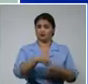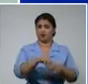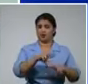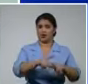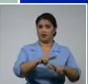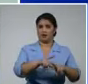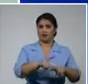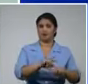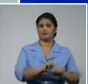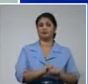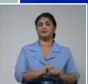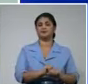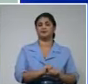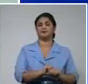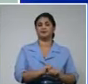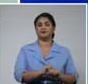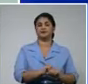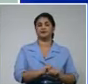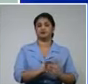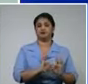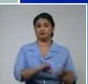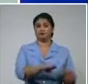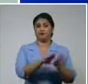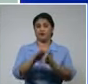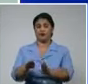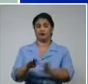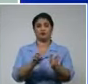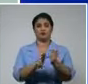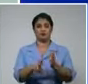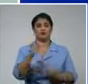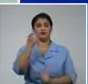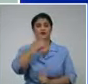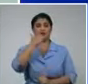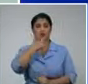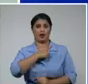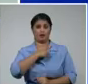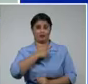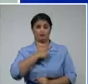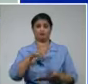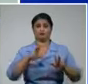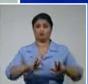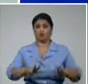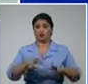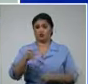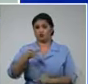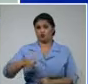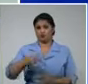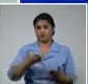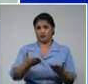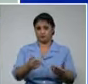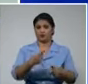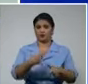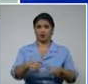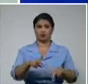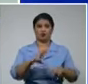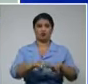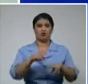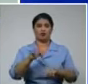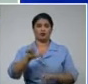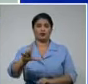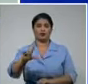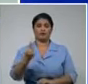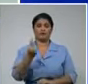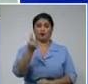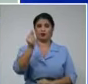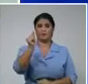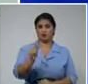caso de la provincia de Ciego de Ávila, de Morón, y un caso de la provincia de Holguín, del municipio